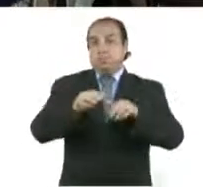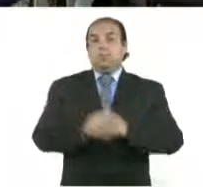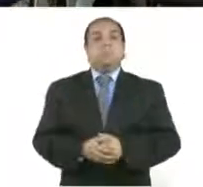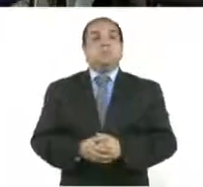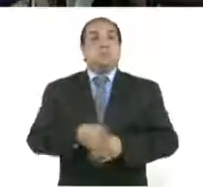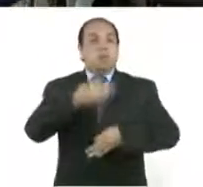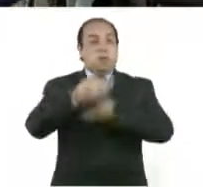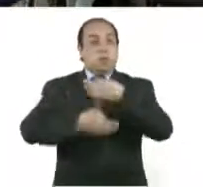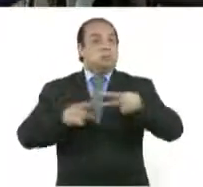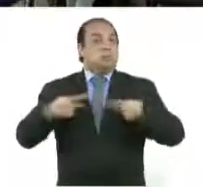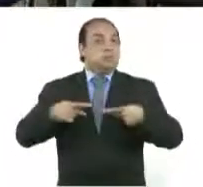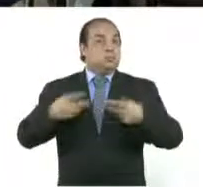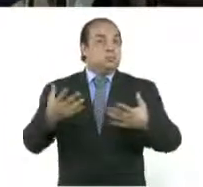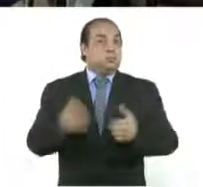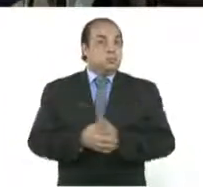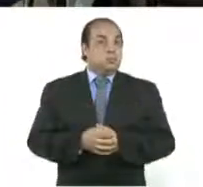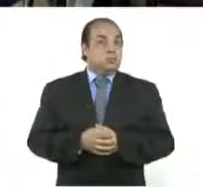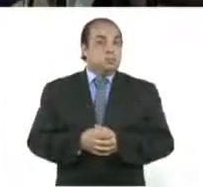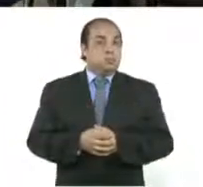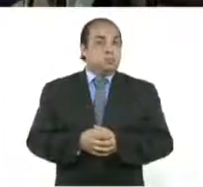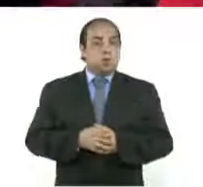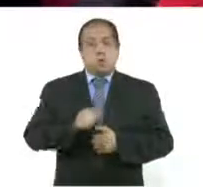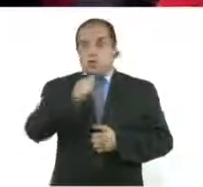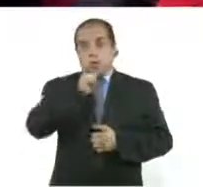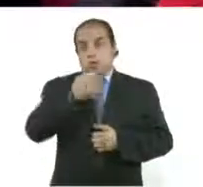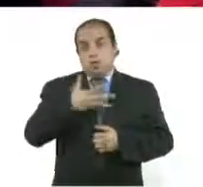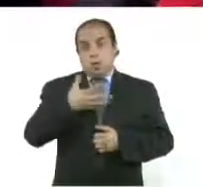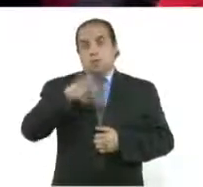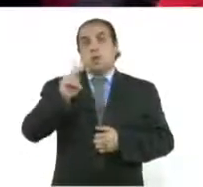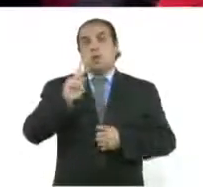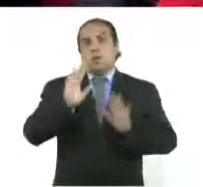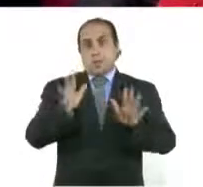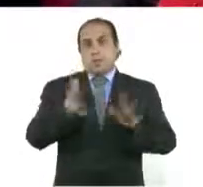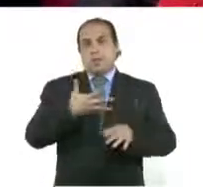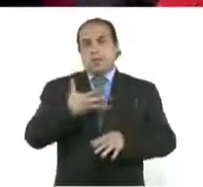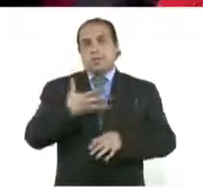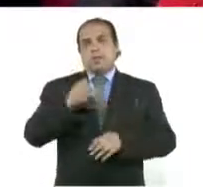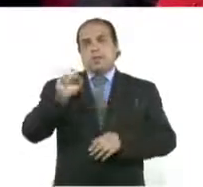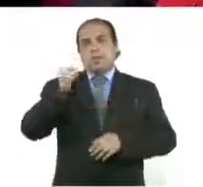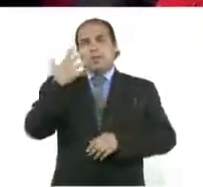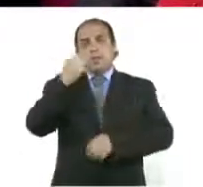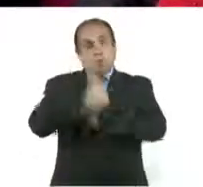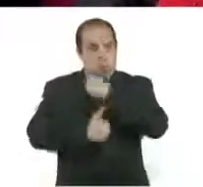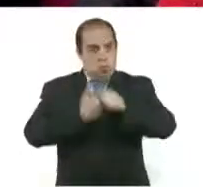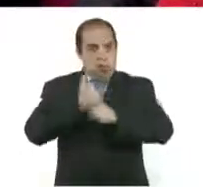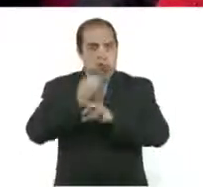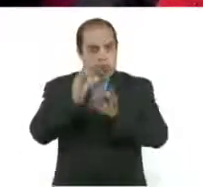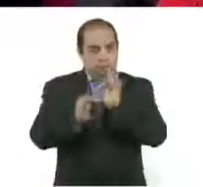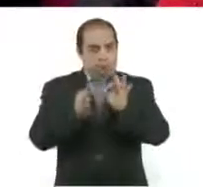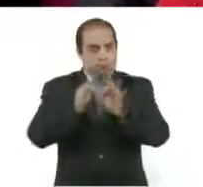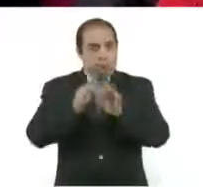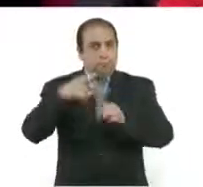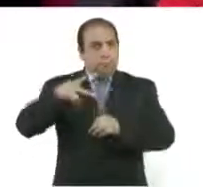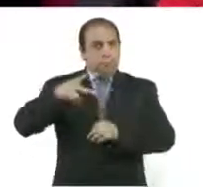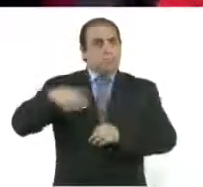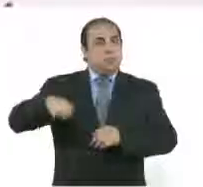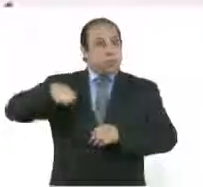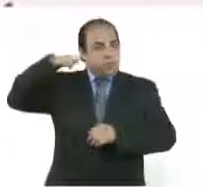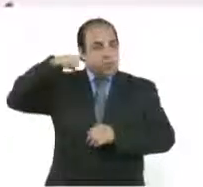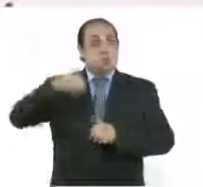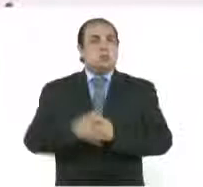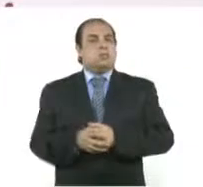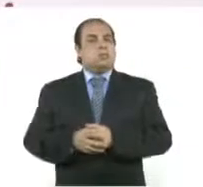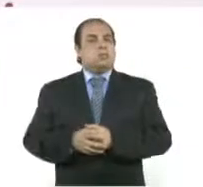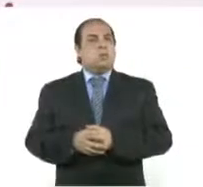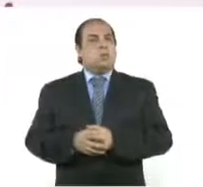a todos aquellos que no la han tenido, pero que ya tienen 65 años, aquellos que tienen